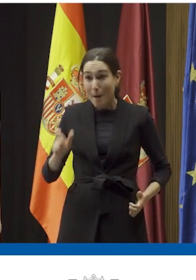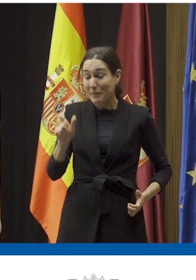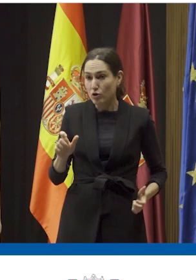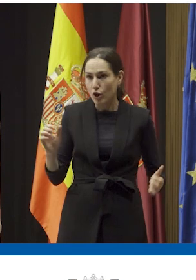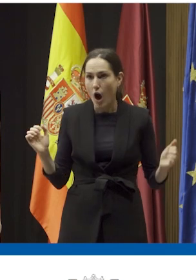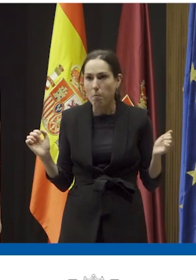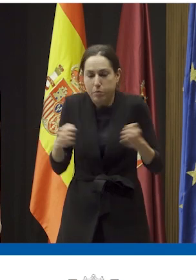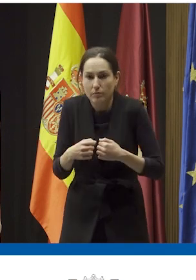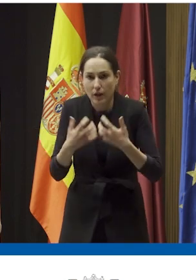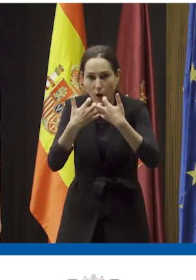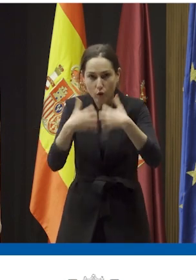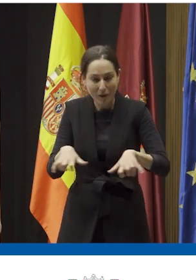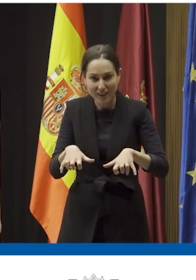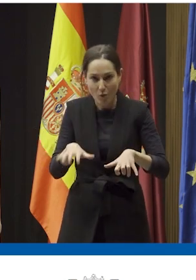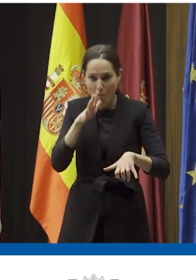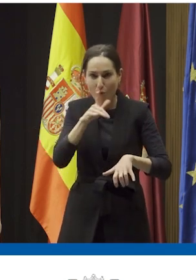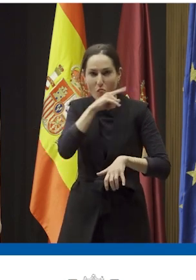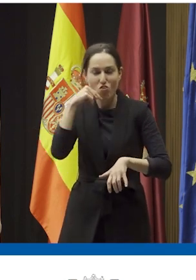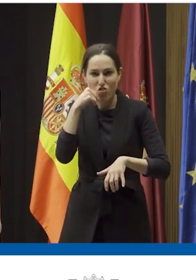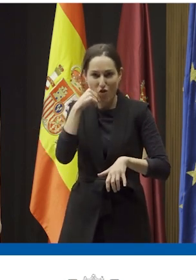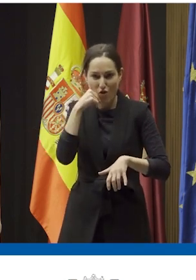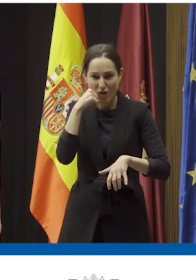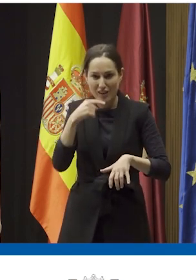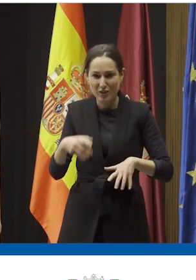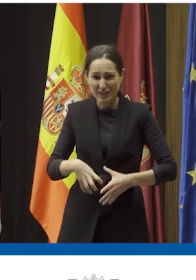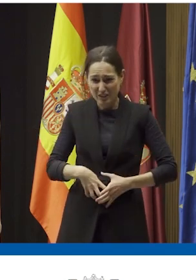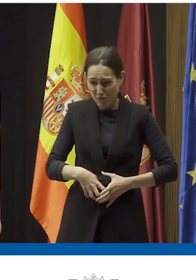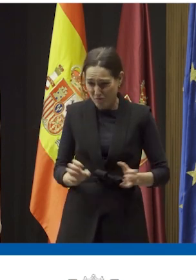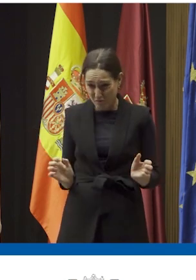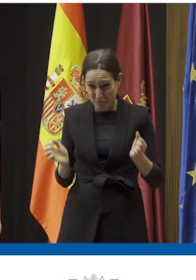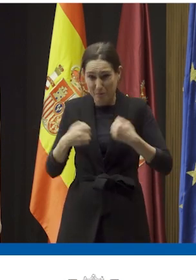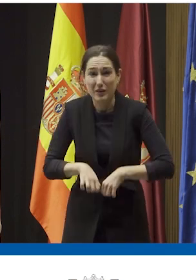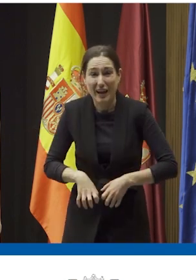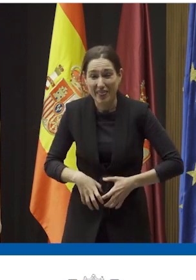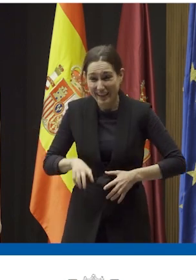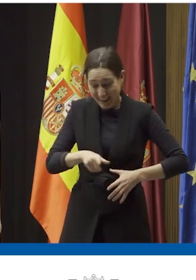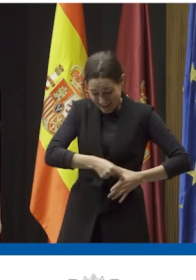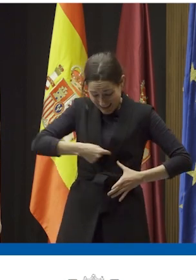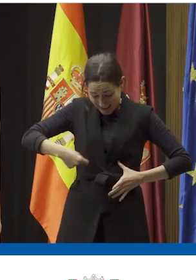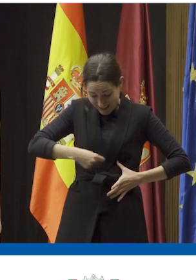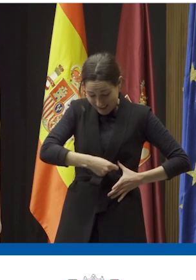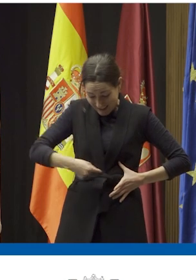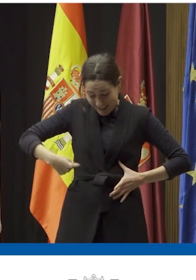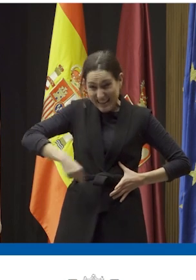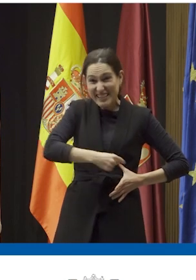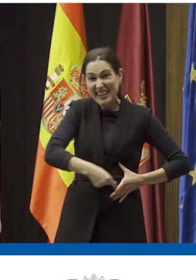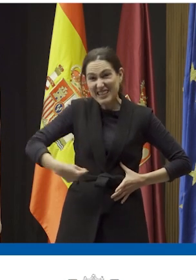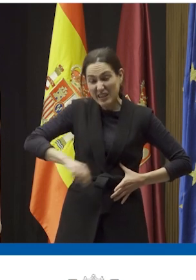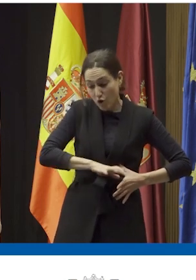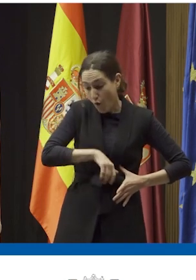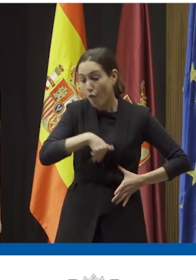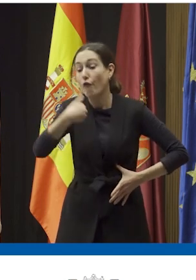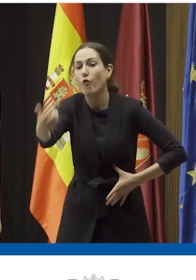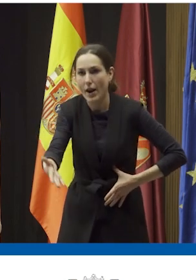esa contracción, ¿qué es lo que hace? Expulsar violentamente del abdomen todo el intestino. Sale